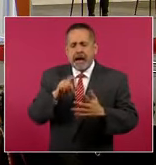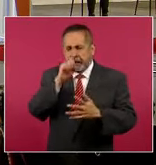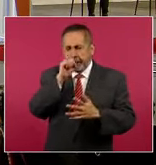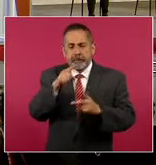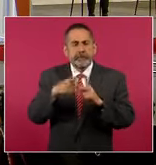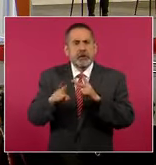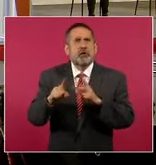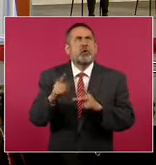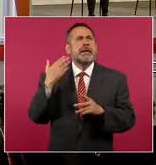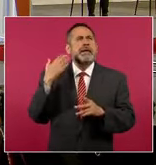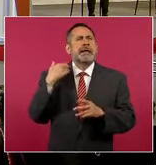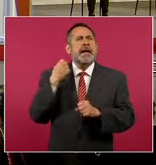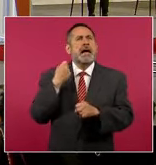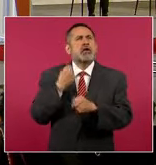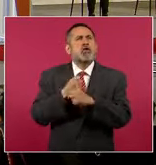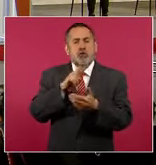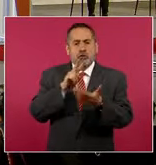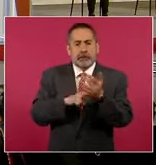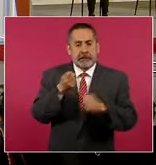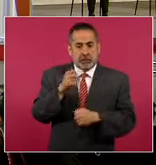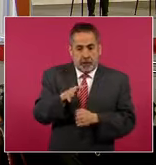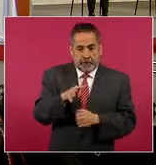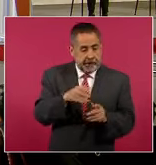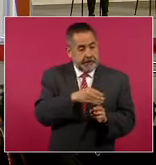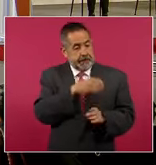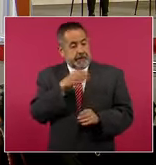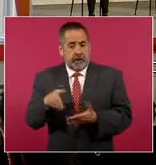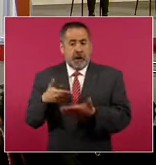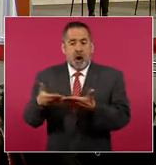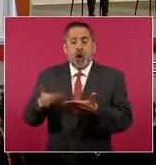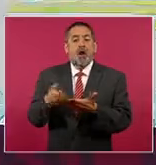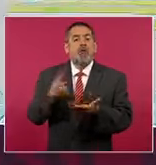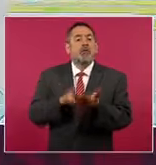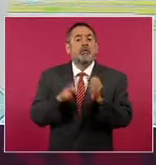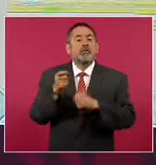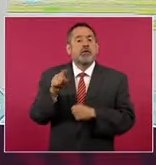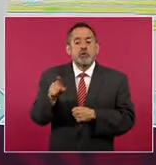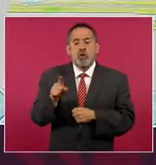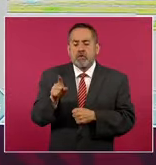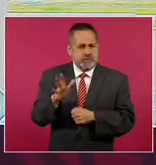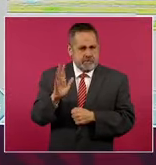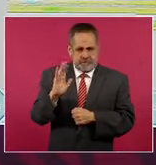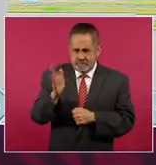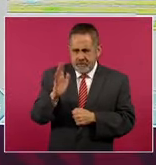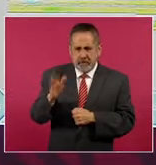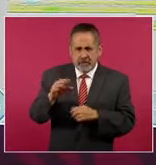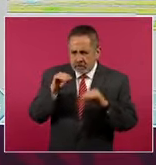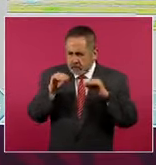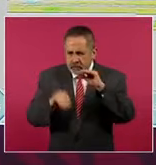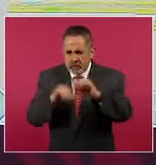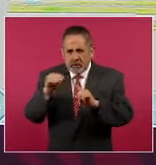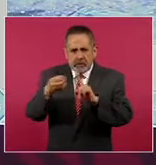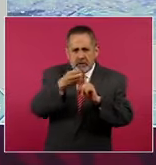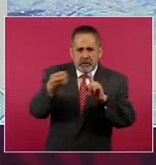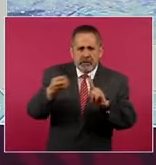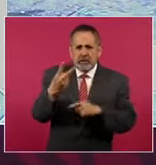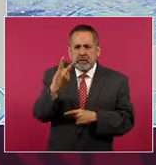el 2019, ya en el 21 terminamos de estructurar